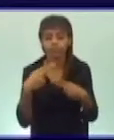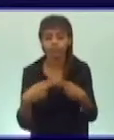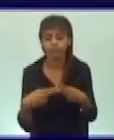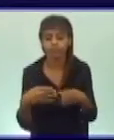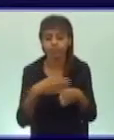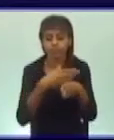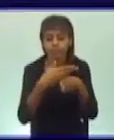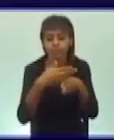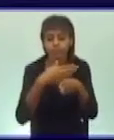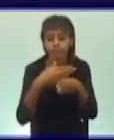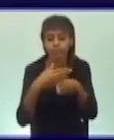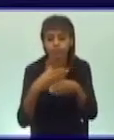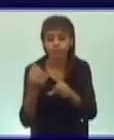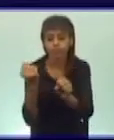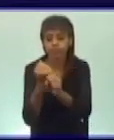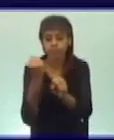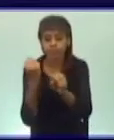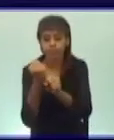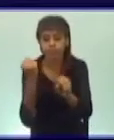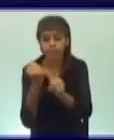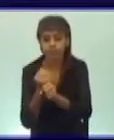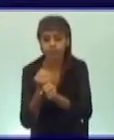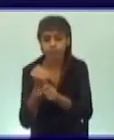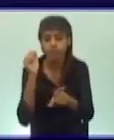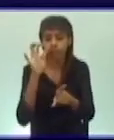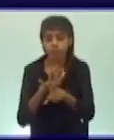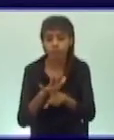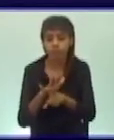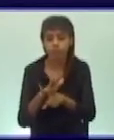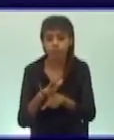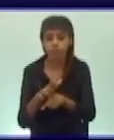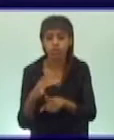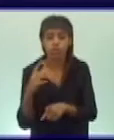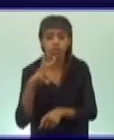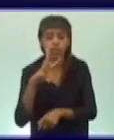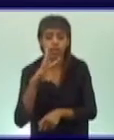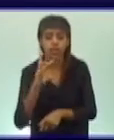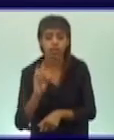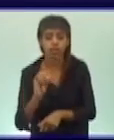de trabajo que comienza entonces el 30 de